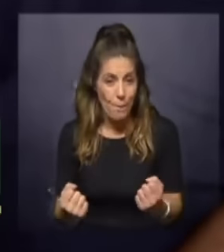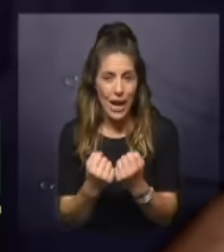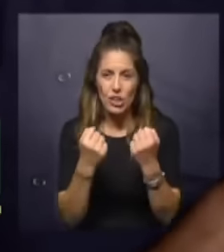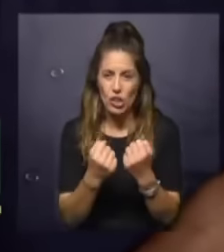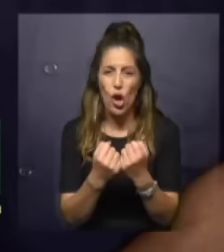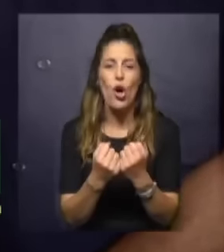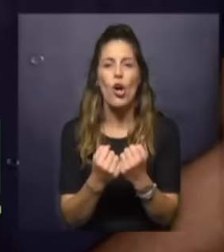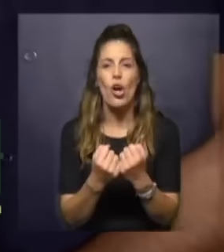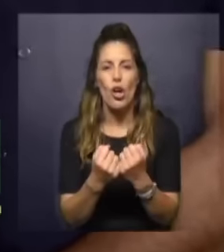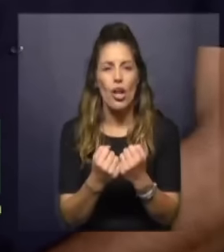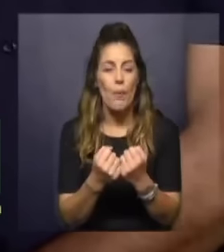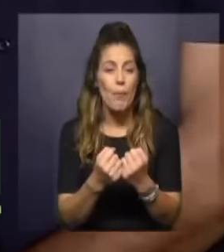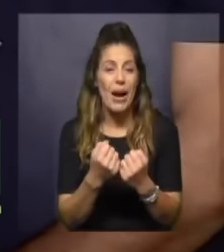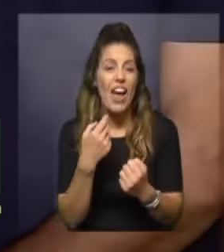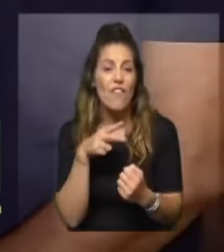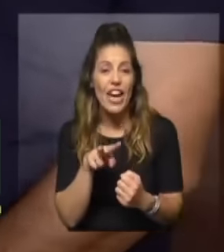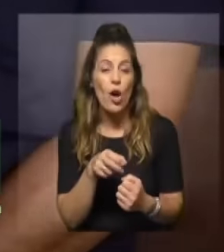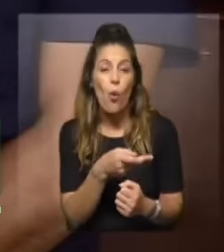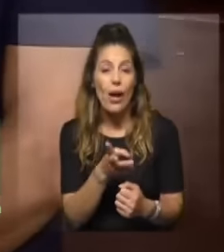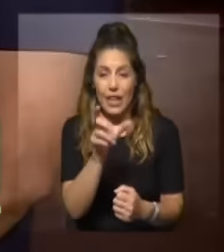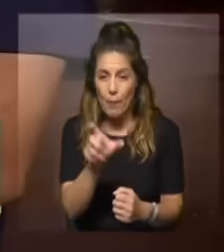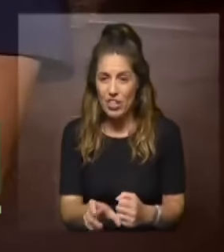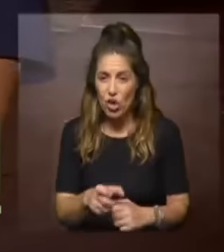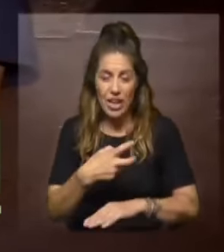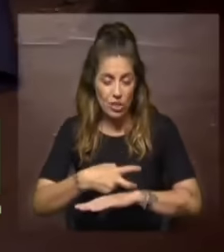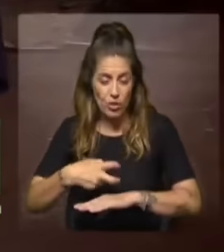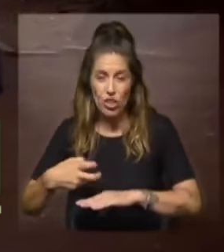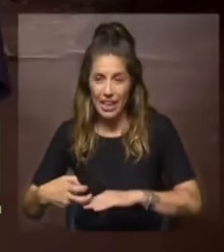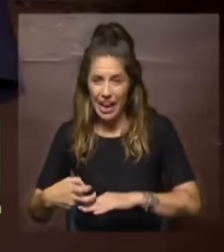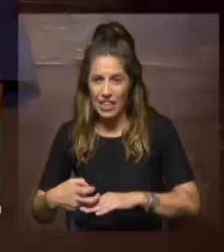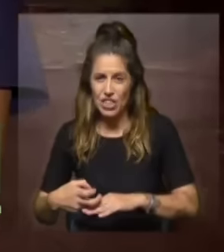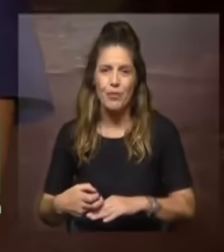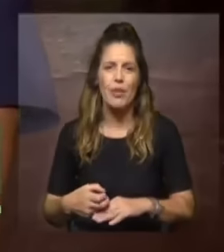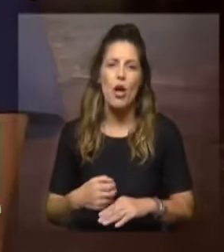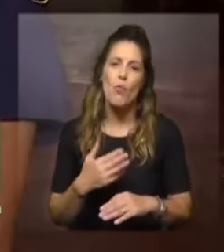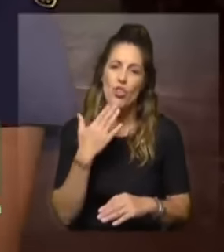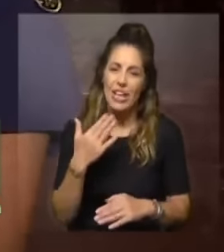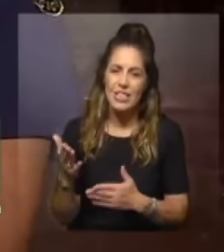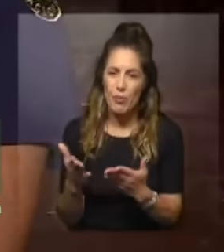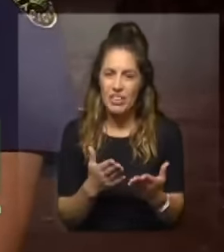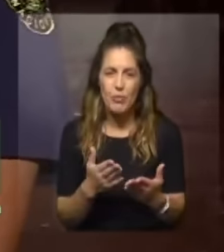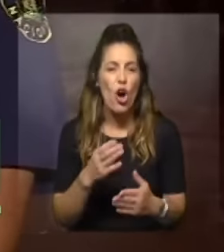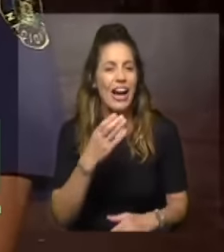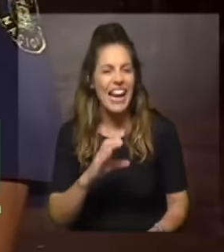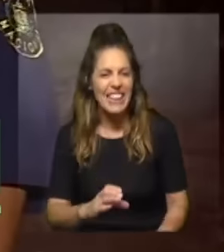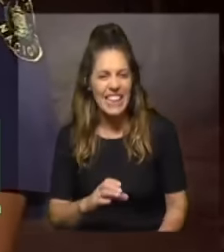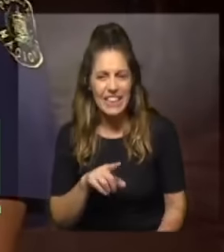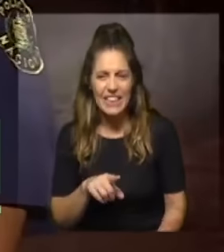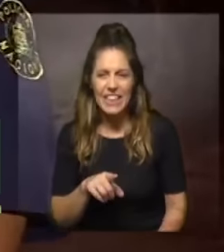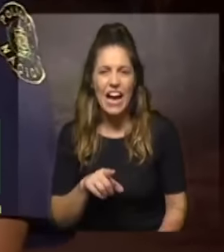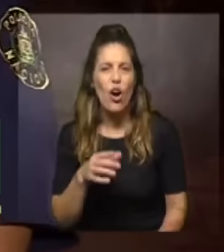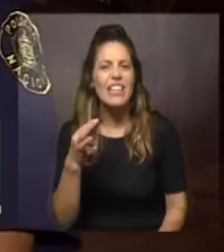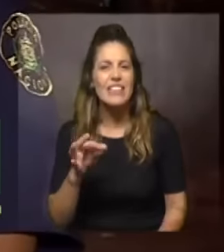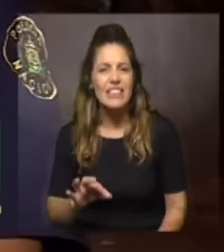propósito de las personas que están en situación de calle Pablo Muchas gracias por recibirnos Qué características tiene este